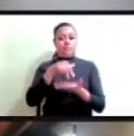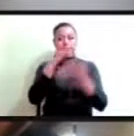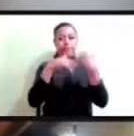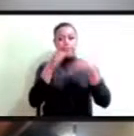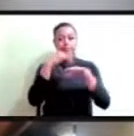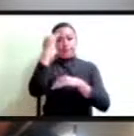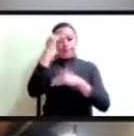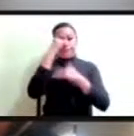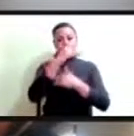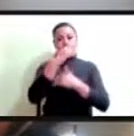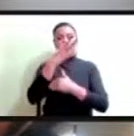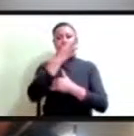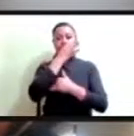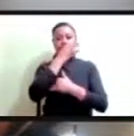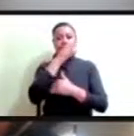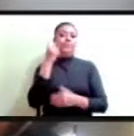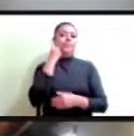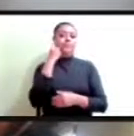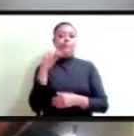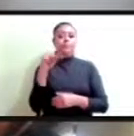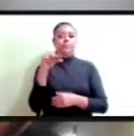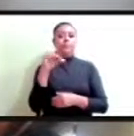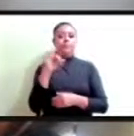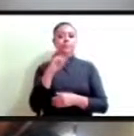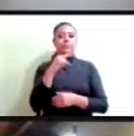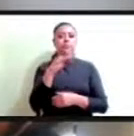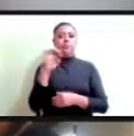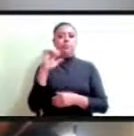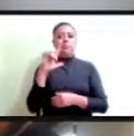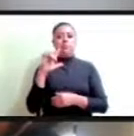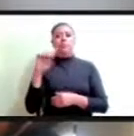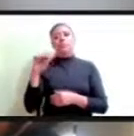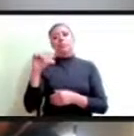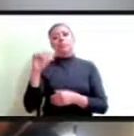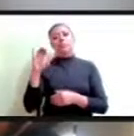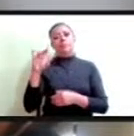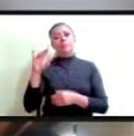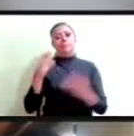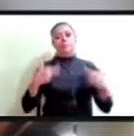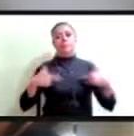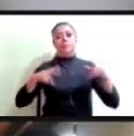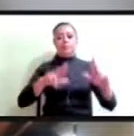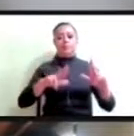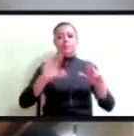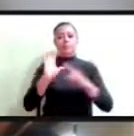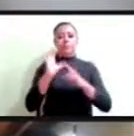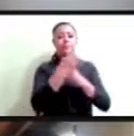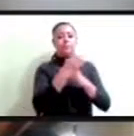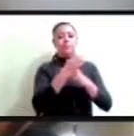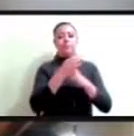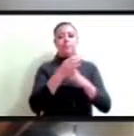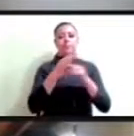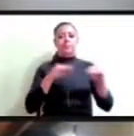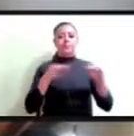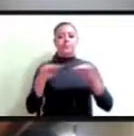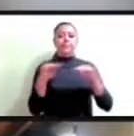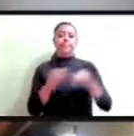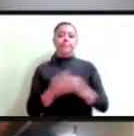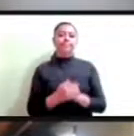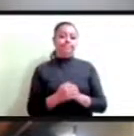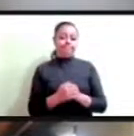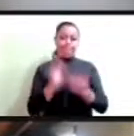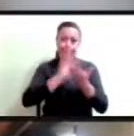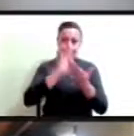diputado Miguel Ángel Macedo Escartín, a nombre de la Comisión de Movilidad Sustentable. Adelante, diputado. Gracias. Buenos días, compañeras